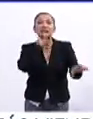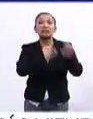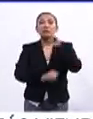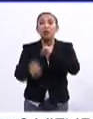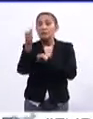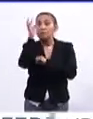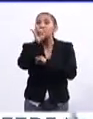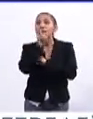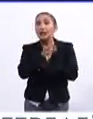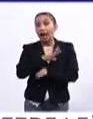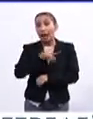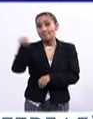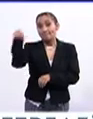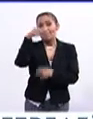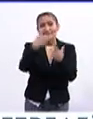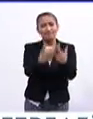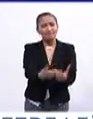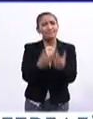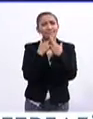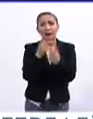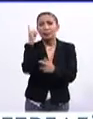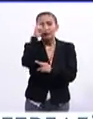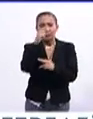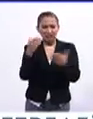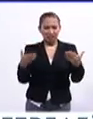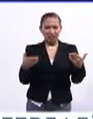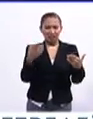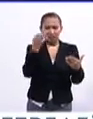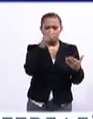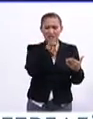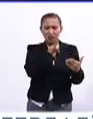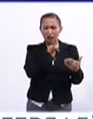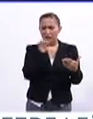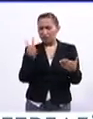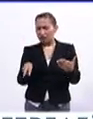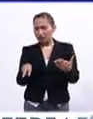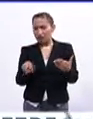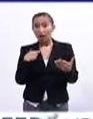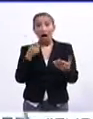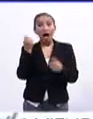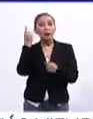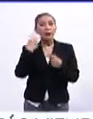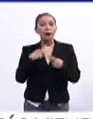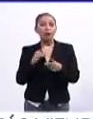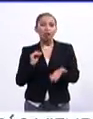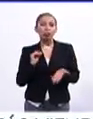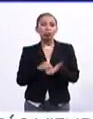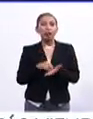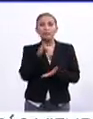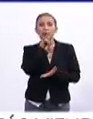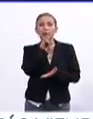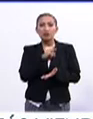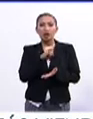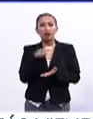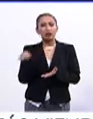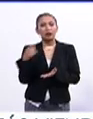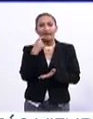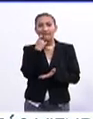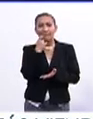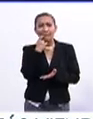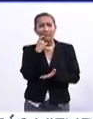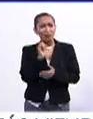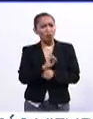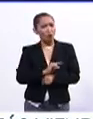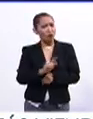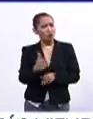que son falsas. Y es difícil distinguirlas. La gente que pone noticias falsas lo hace